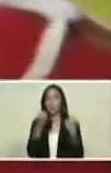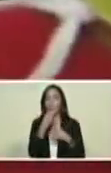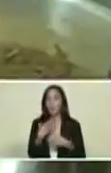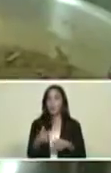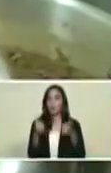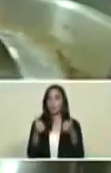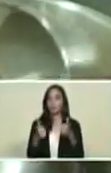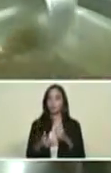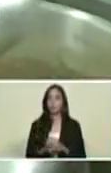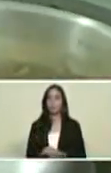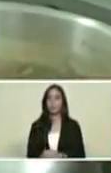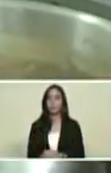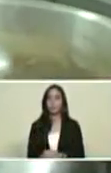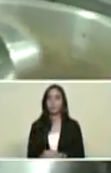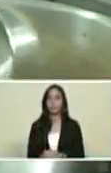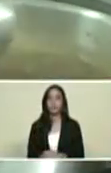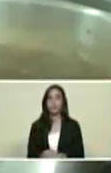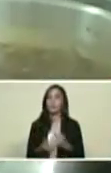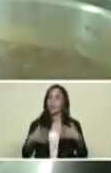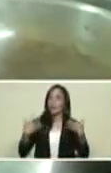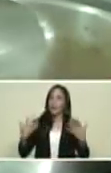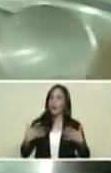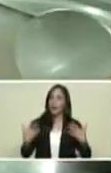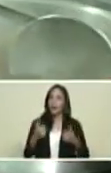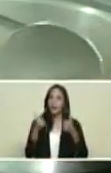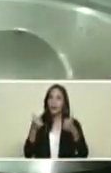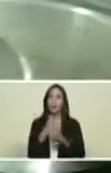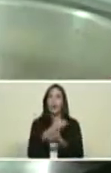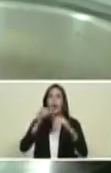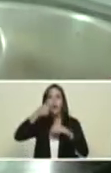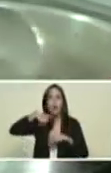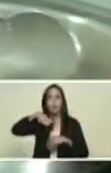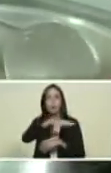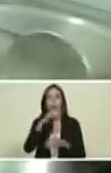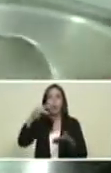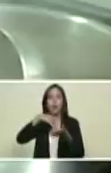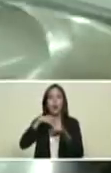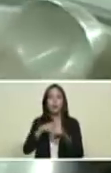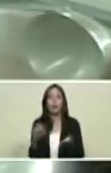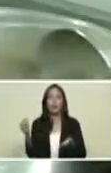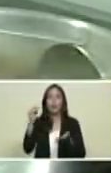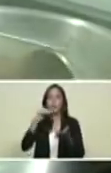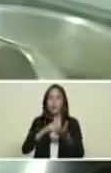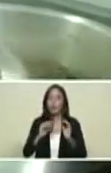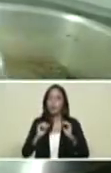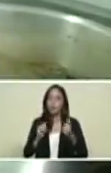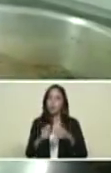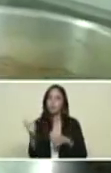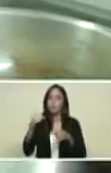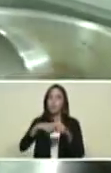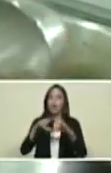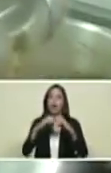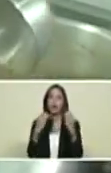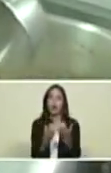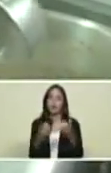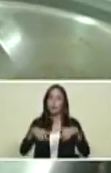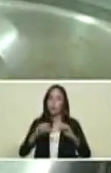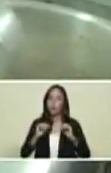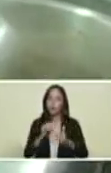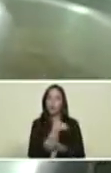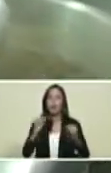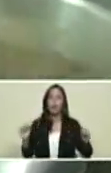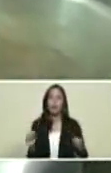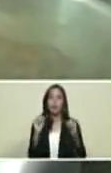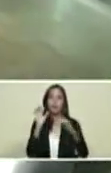¿ah? Bueno, esta es la alegría con que el pueblo carabobeño inicia las clases en el día de hoy. ¡Que viva